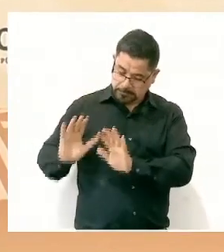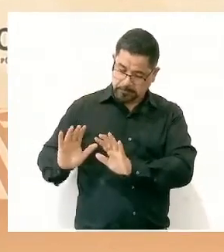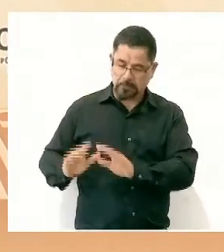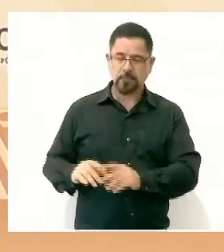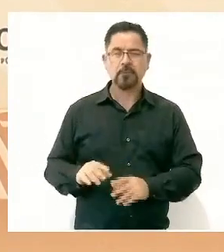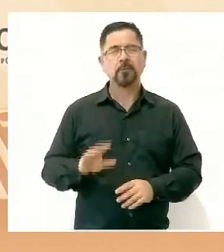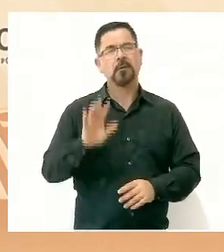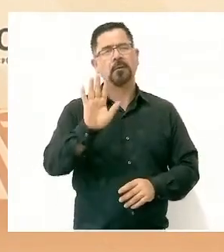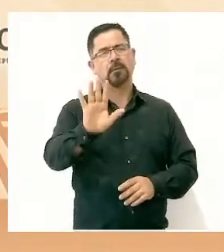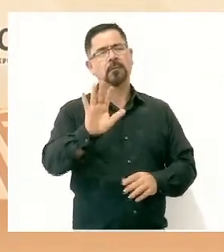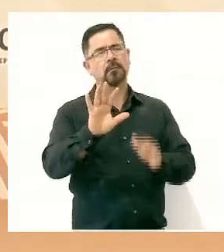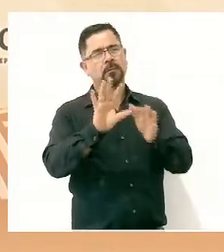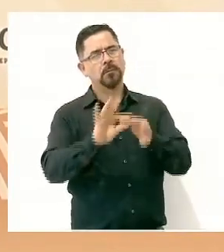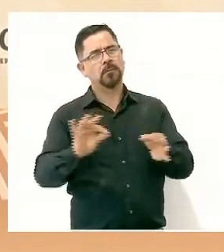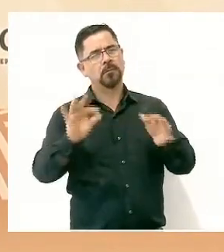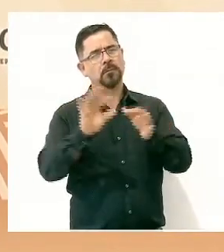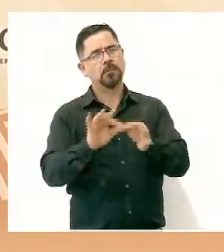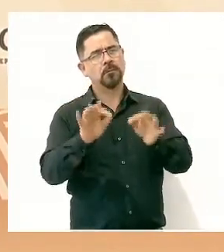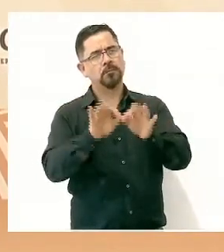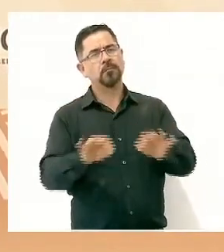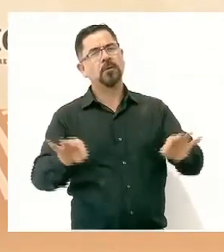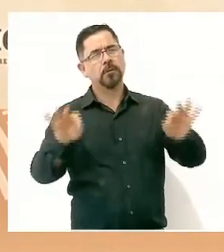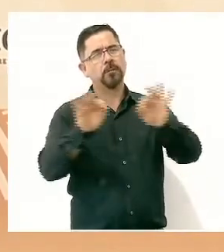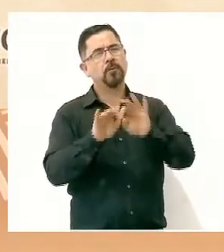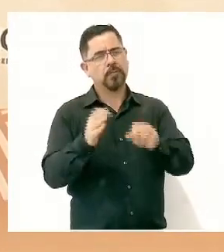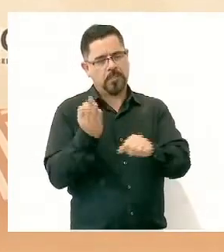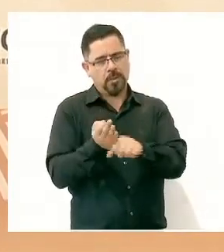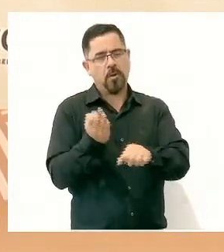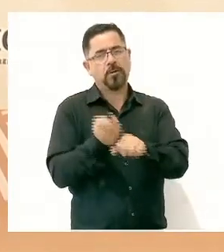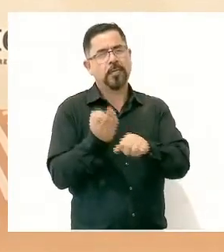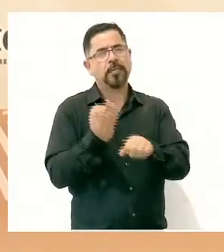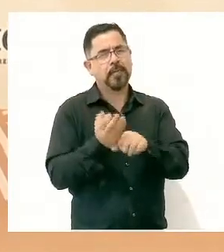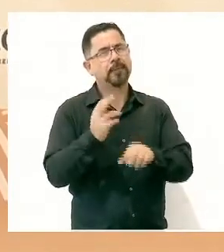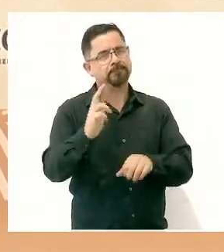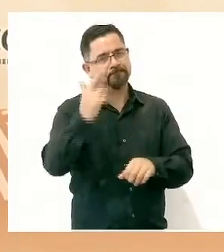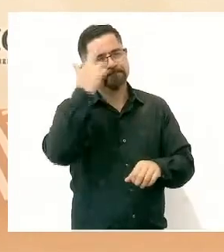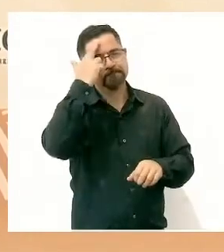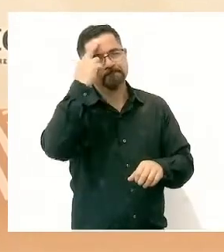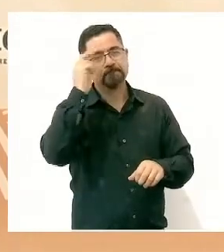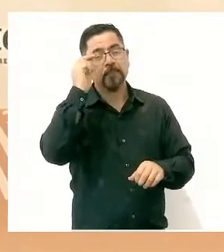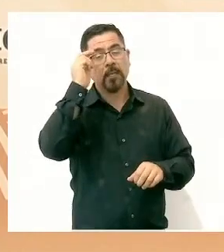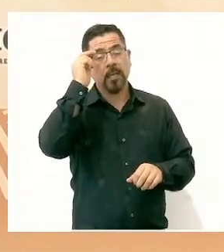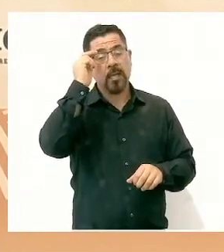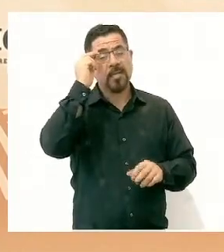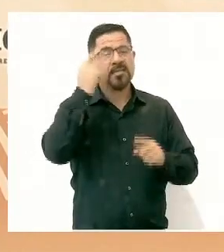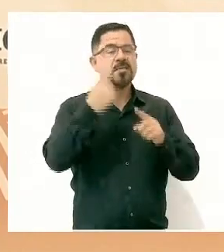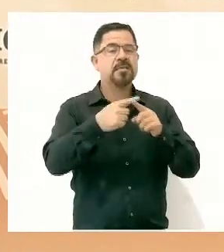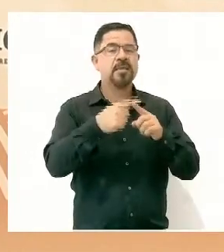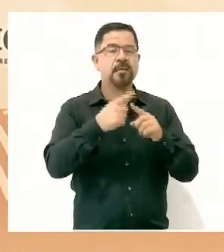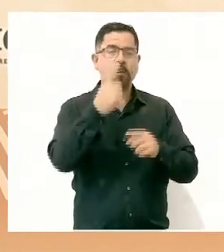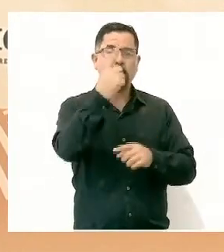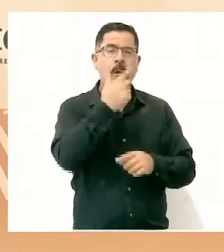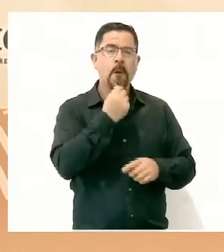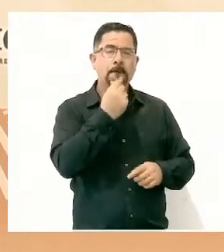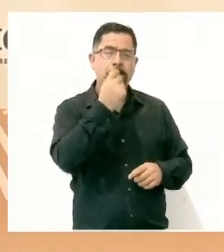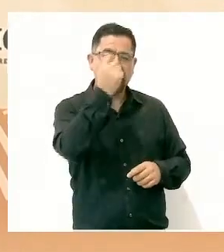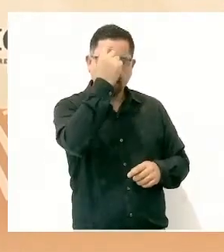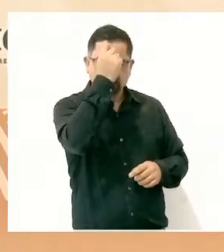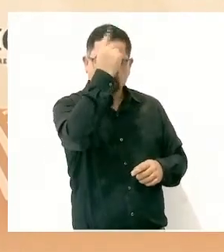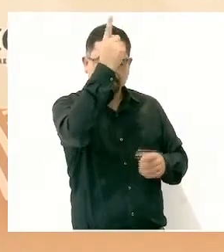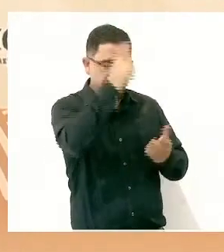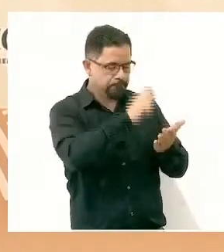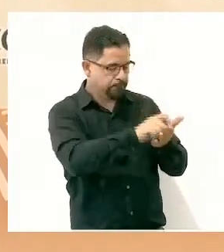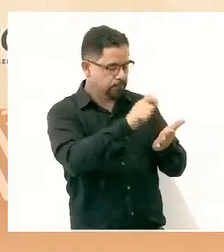importante en esta ocasión recordar algo que narra el historiador